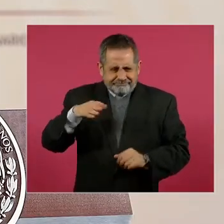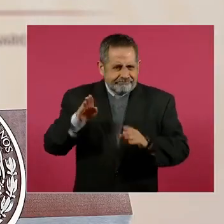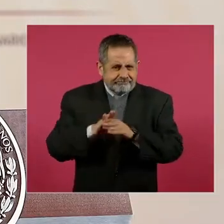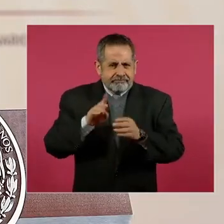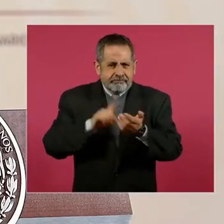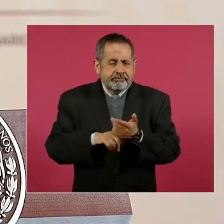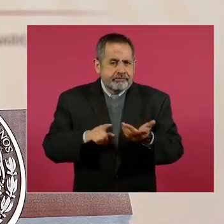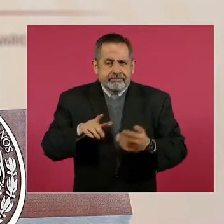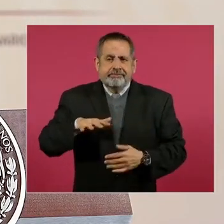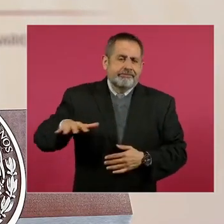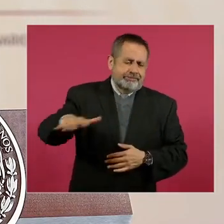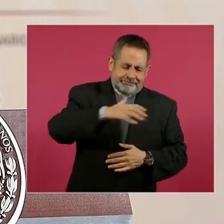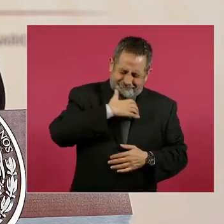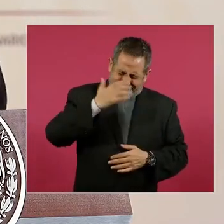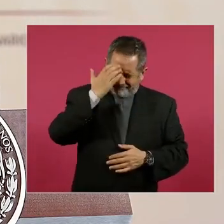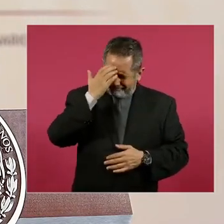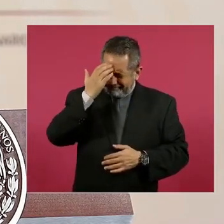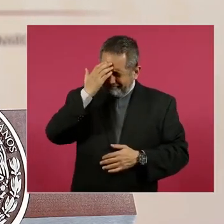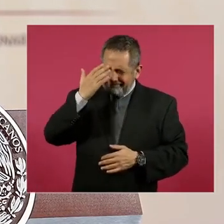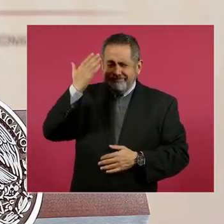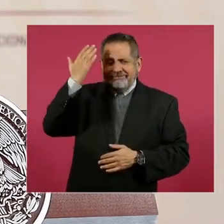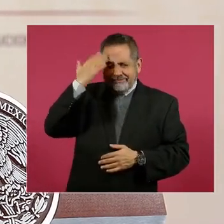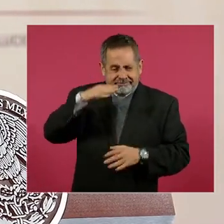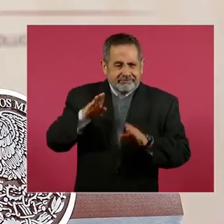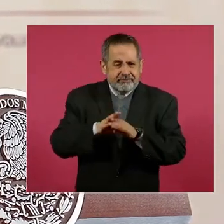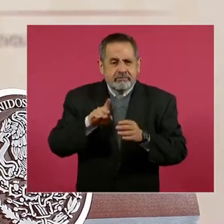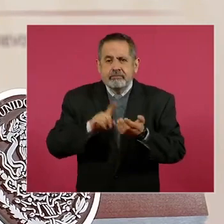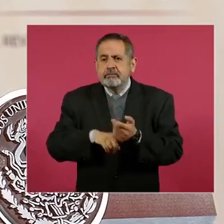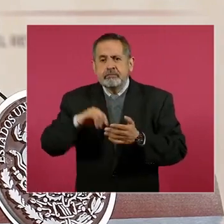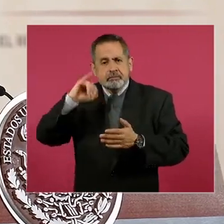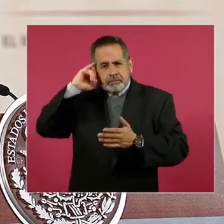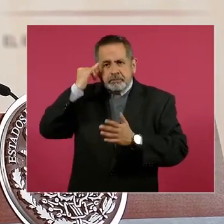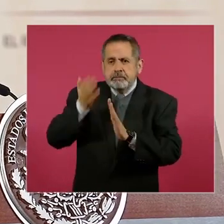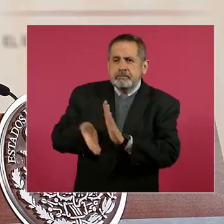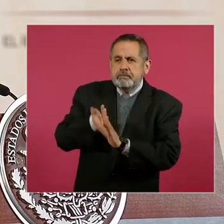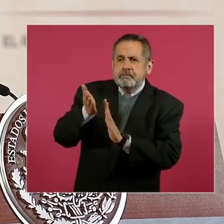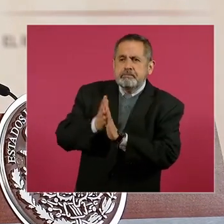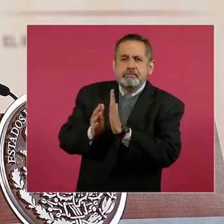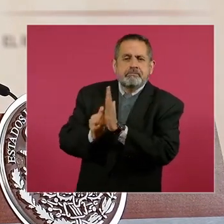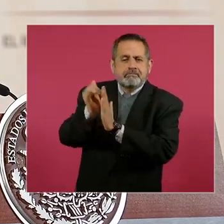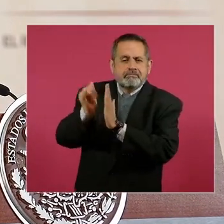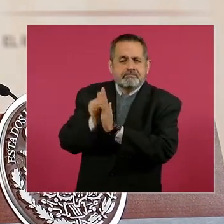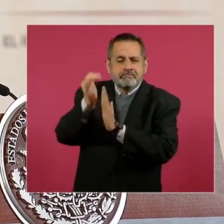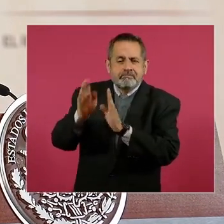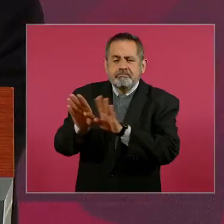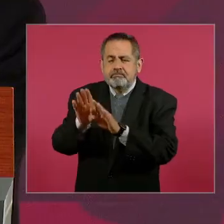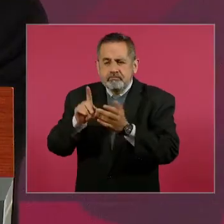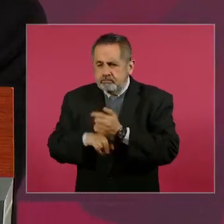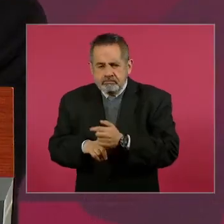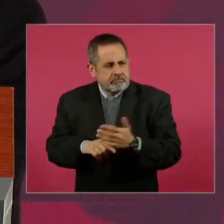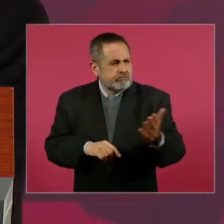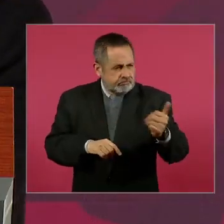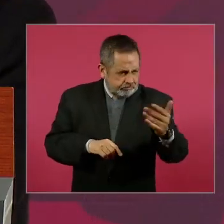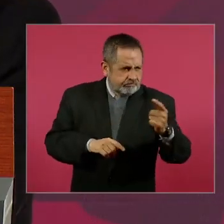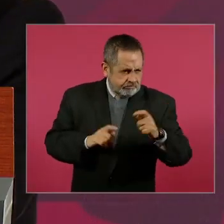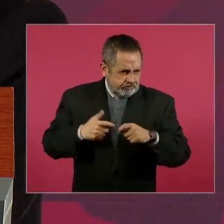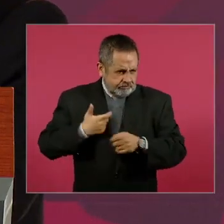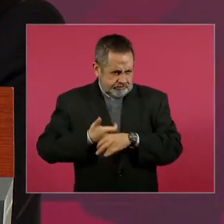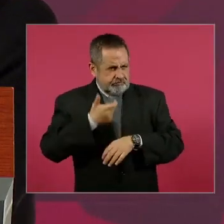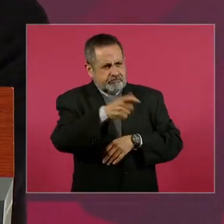y que conoce quiénes son maestros albañiles, los contrata